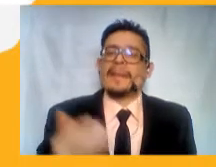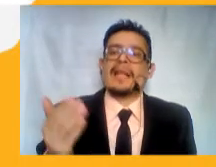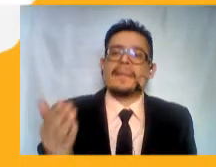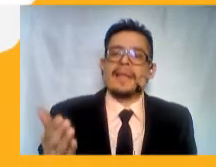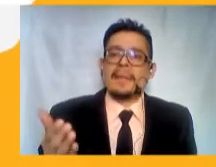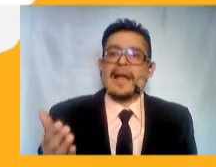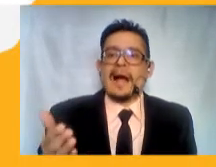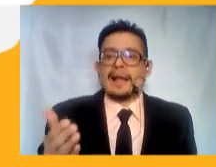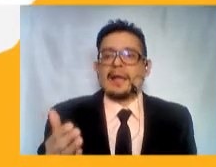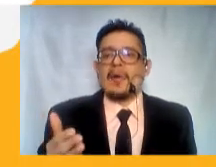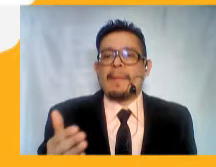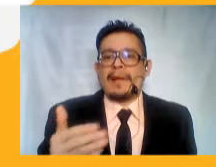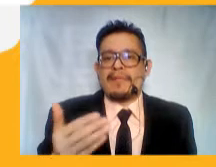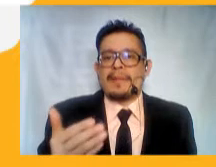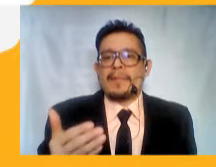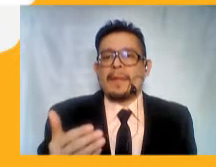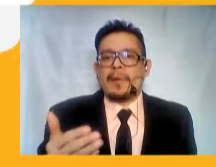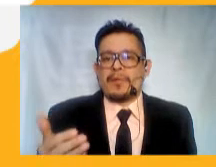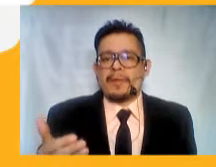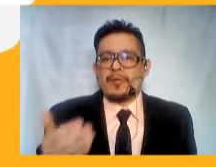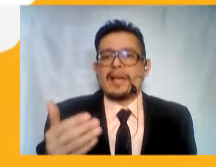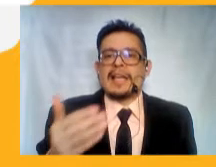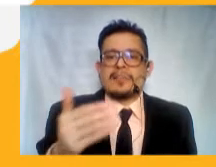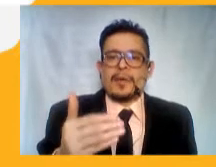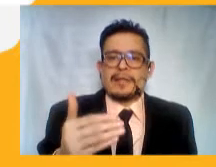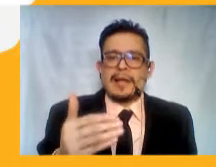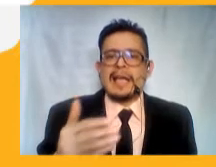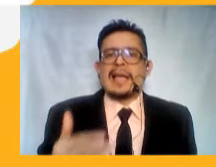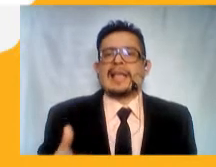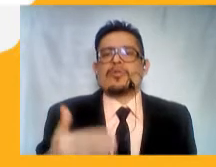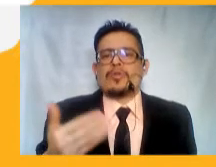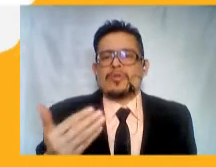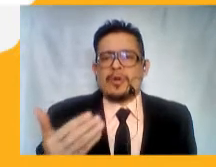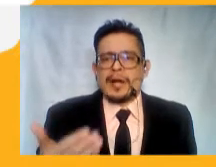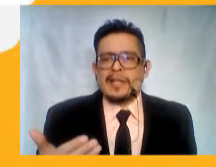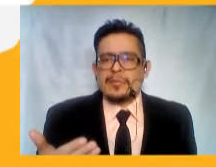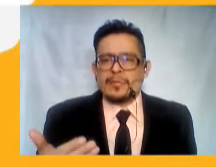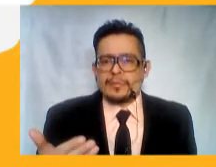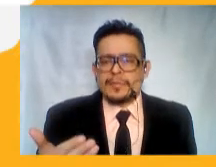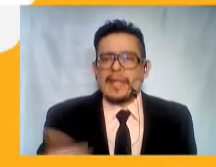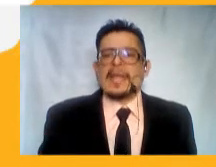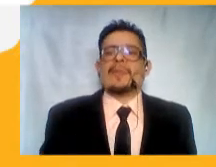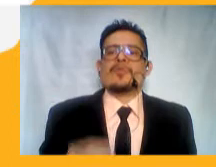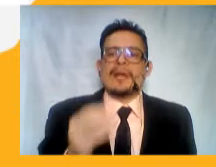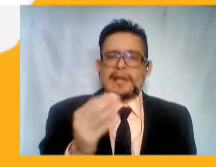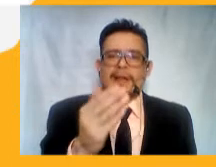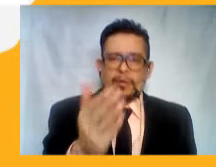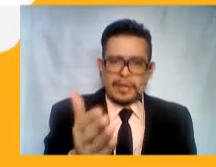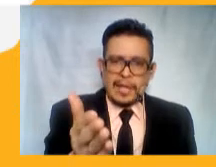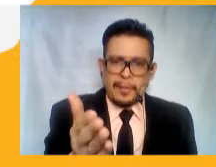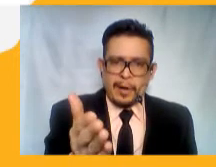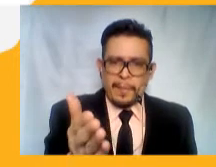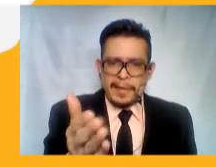ya para despedirme agradezco a plafam por la información aquí expuesta y a otros organismos y muchas